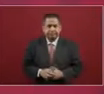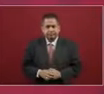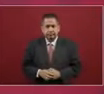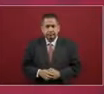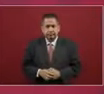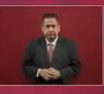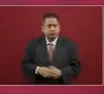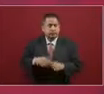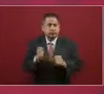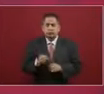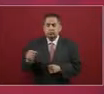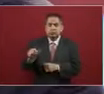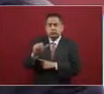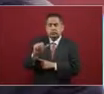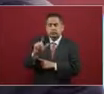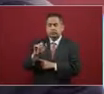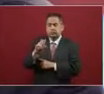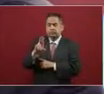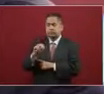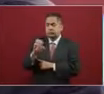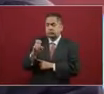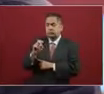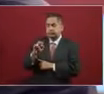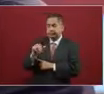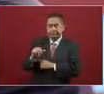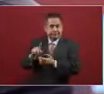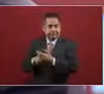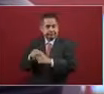Seguramente Alejandro Encinas ya tiene